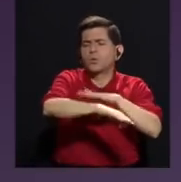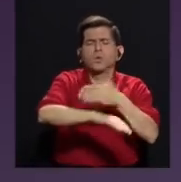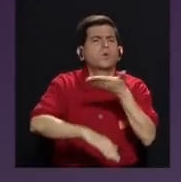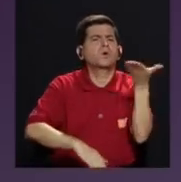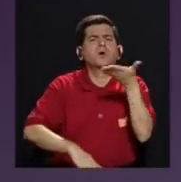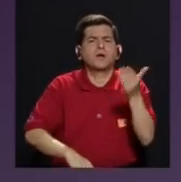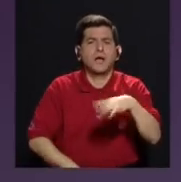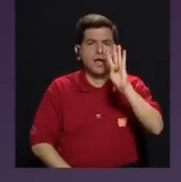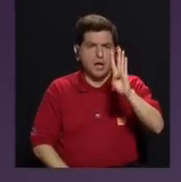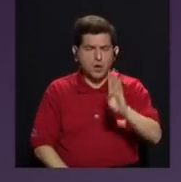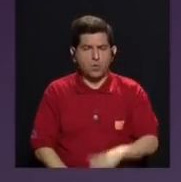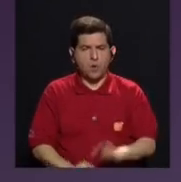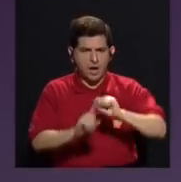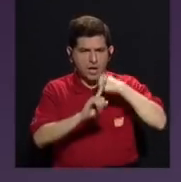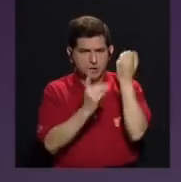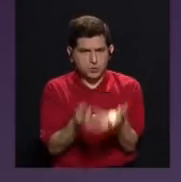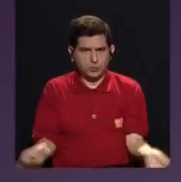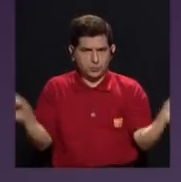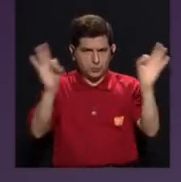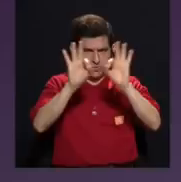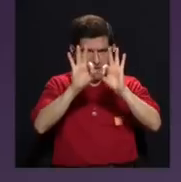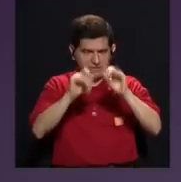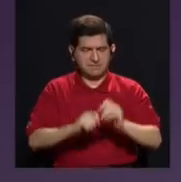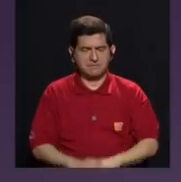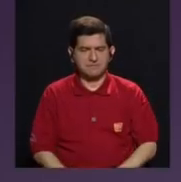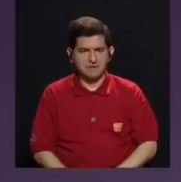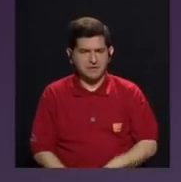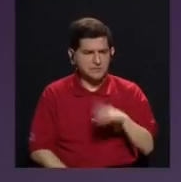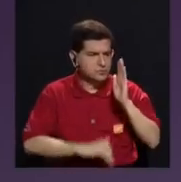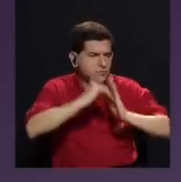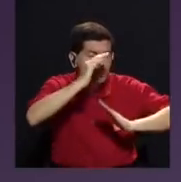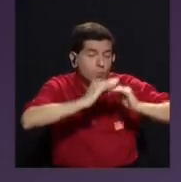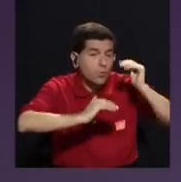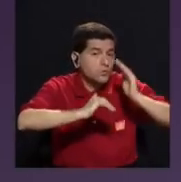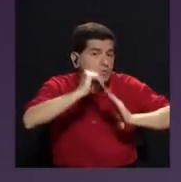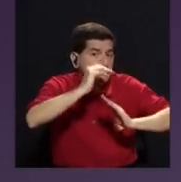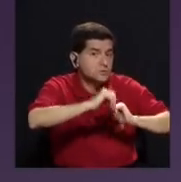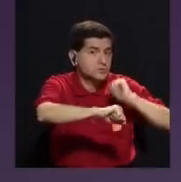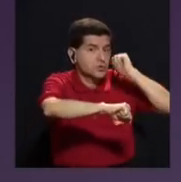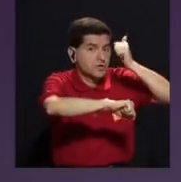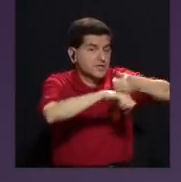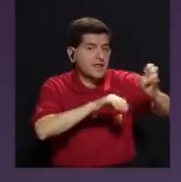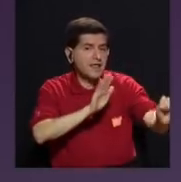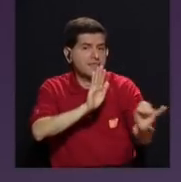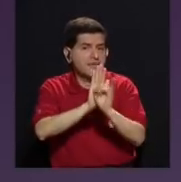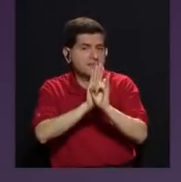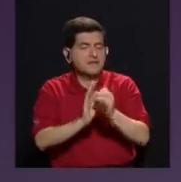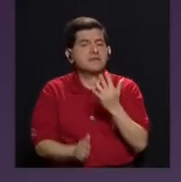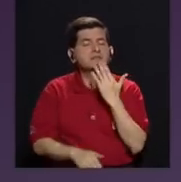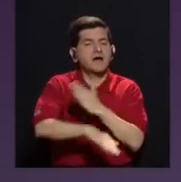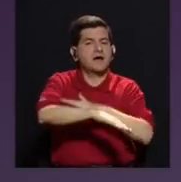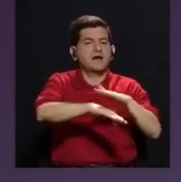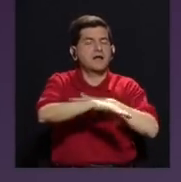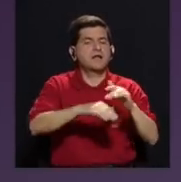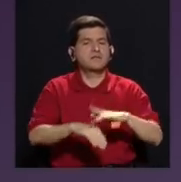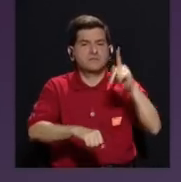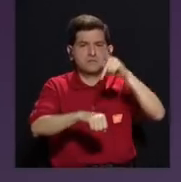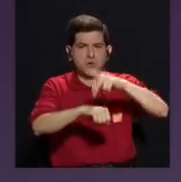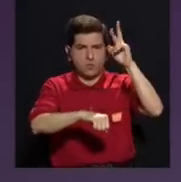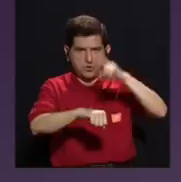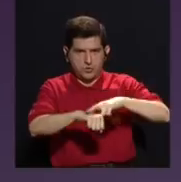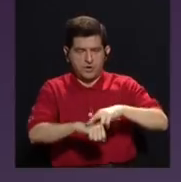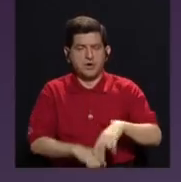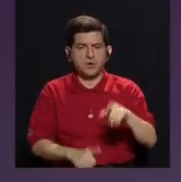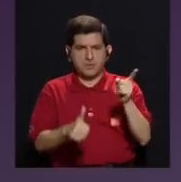digamos cuatro instancias importantes en términos de cómo se construye o se constituye la identidad racional en puerto rico tenemos por un